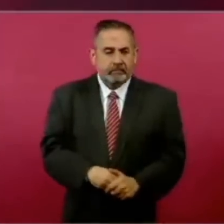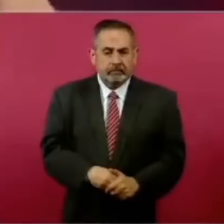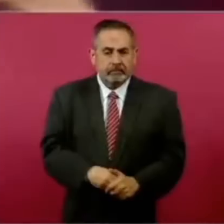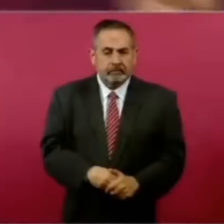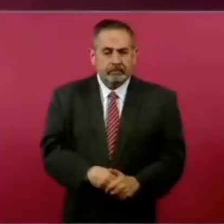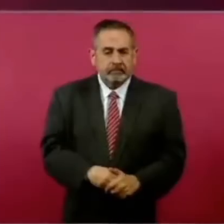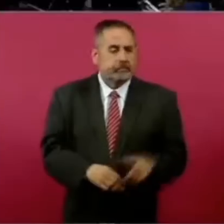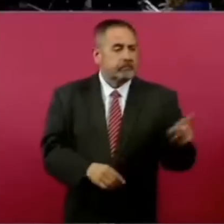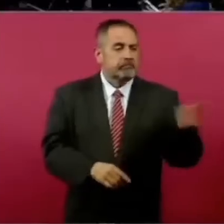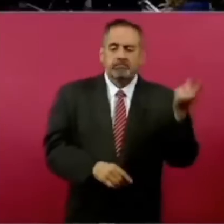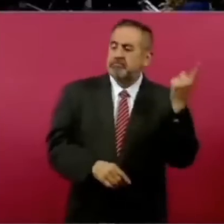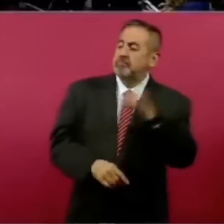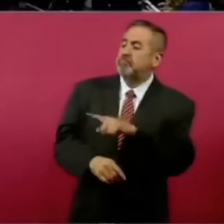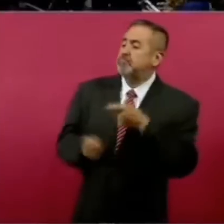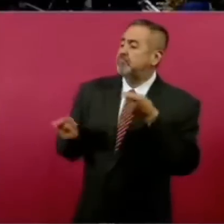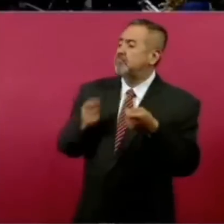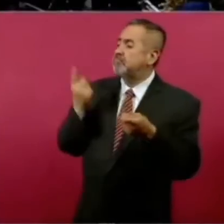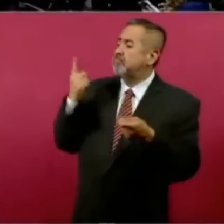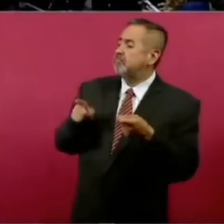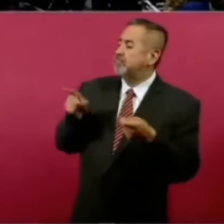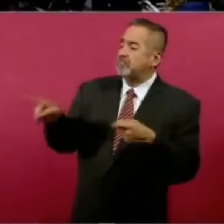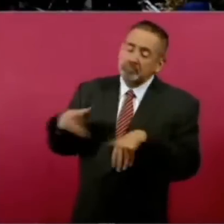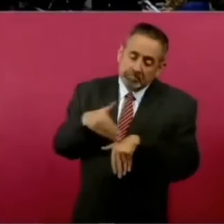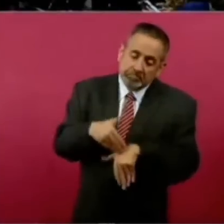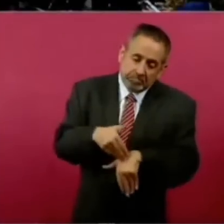Al final ellos mandan.